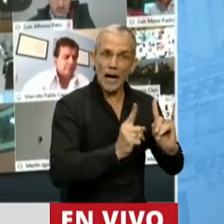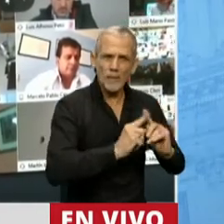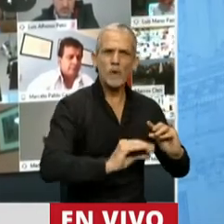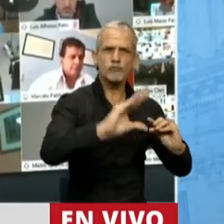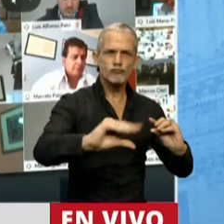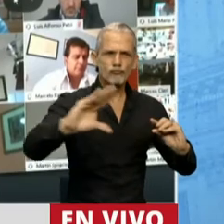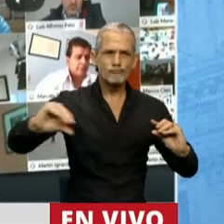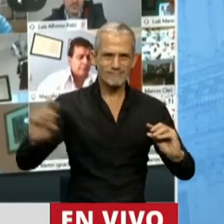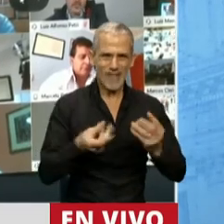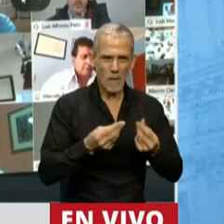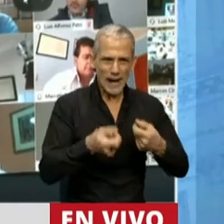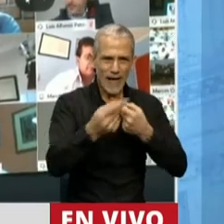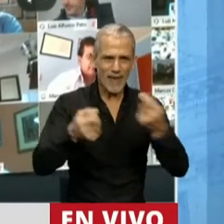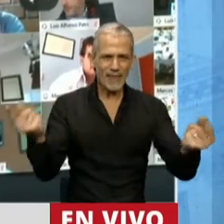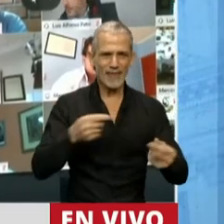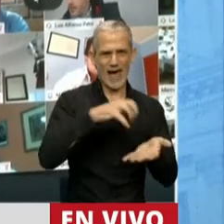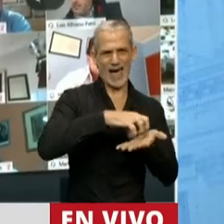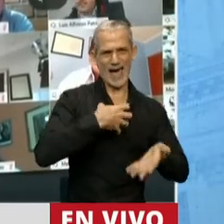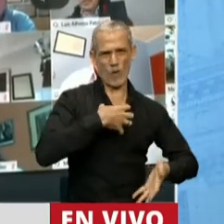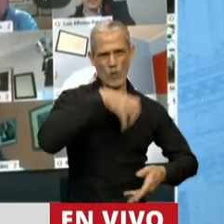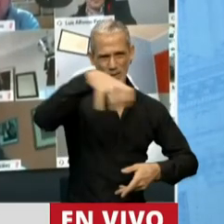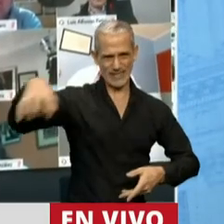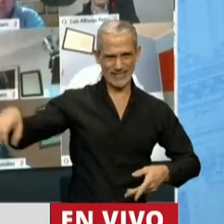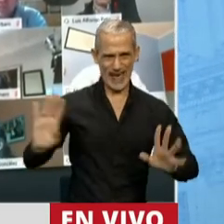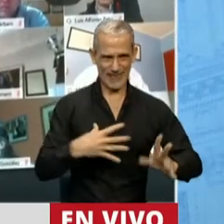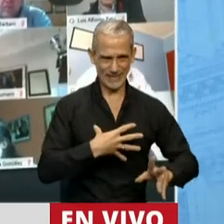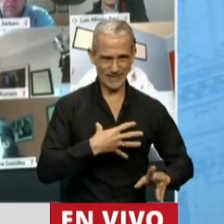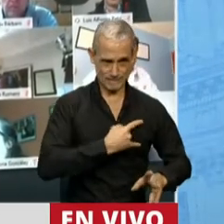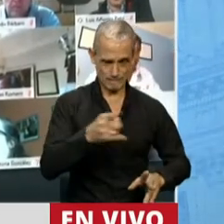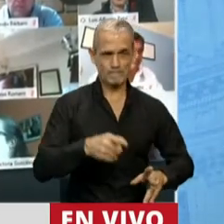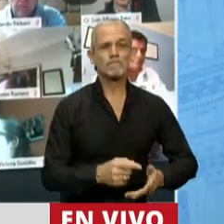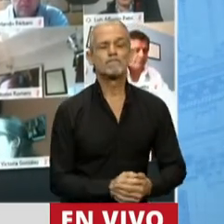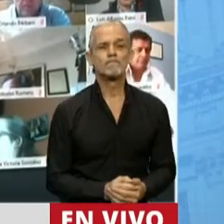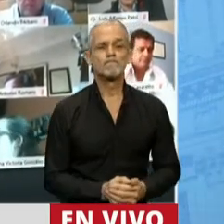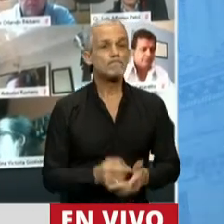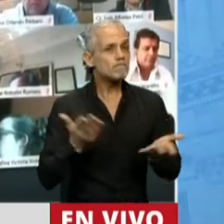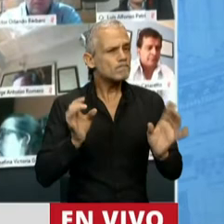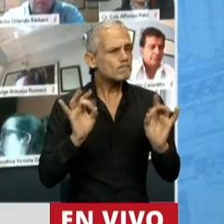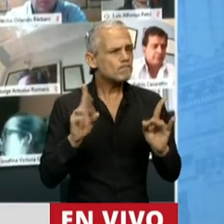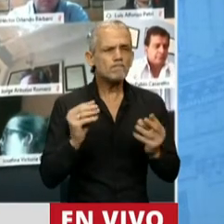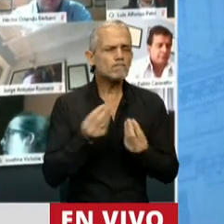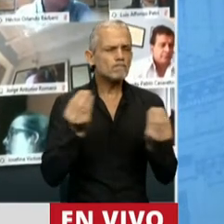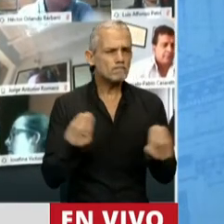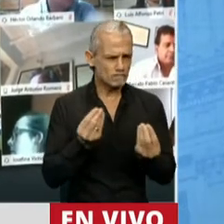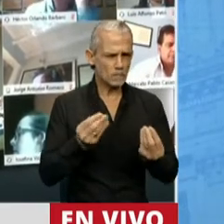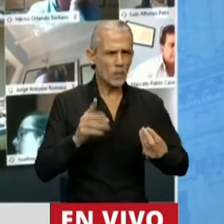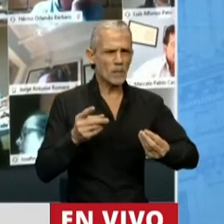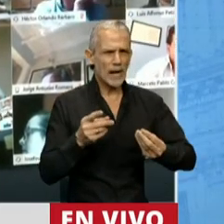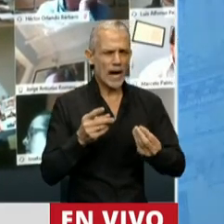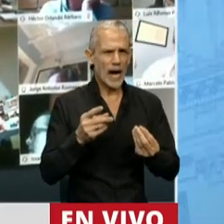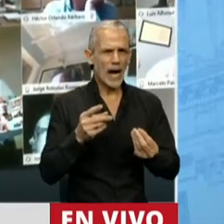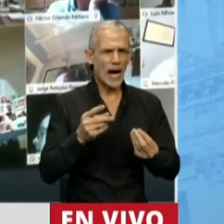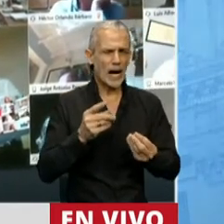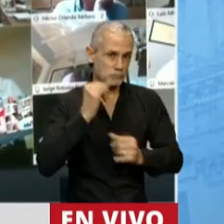ha incrementado el crédito asignado solamente para complementar